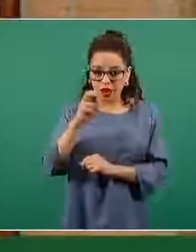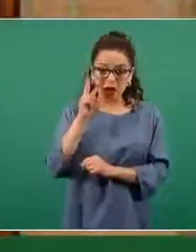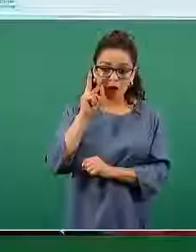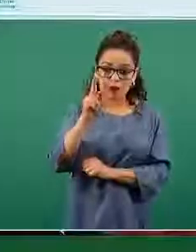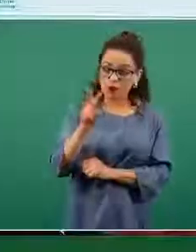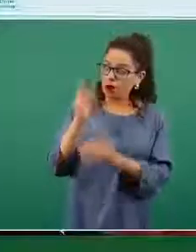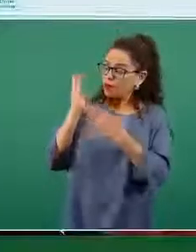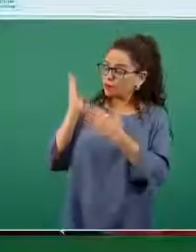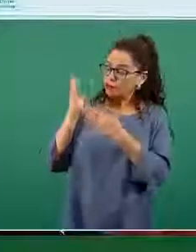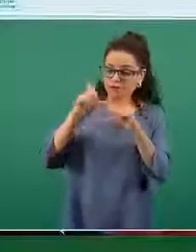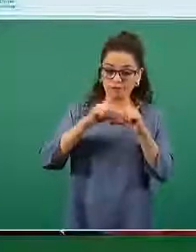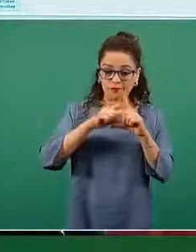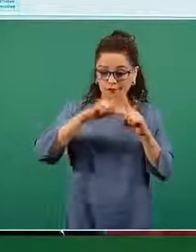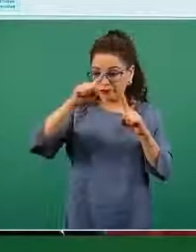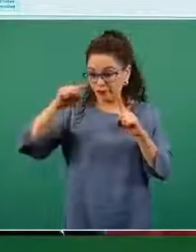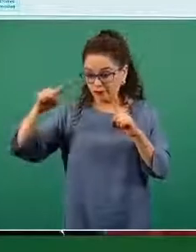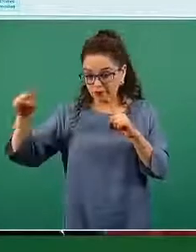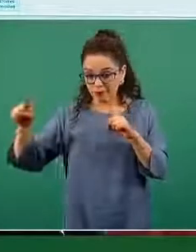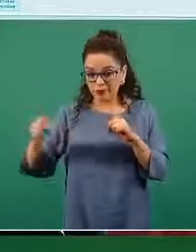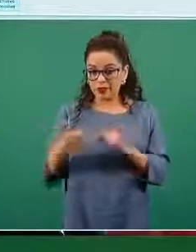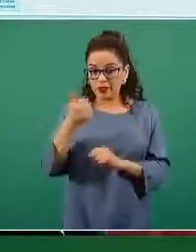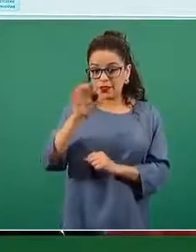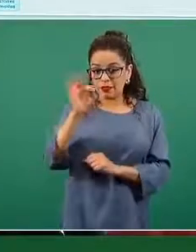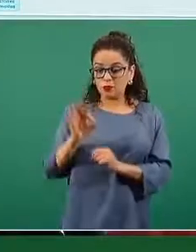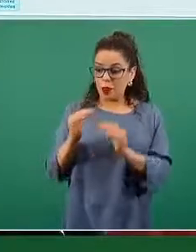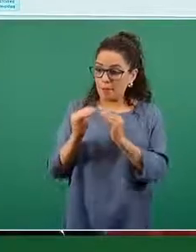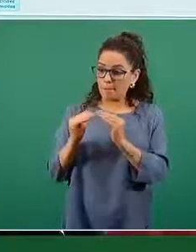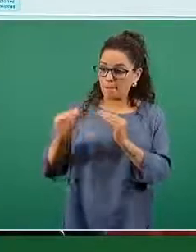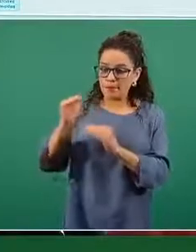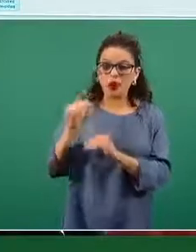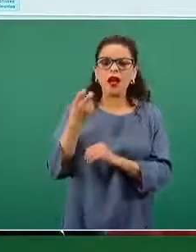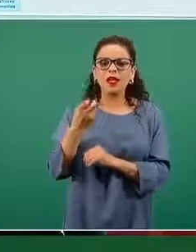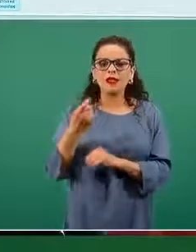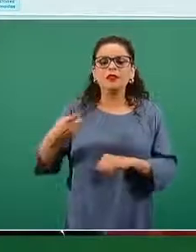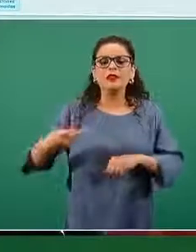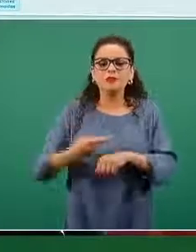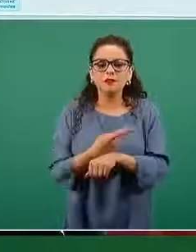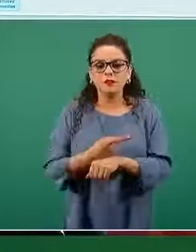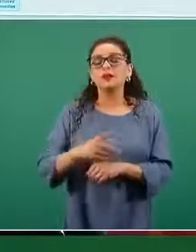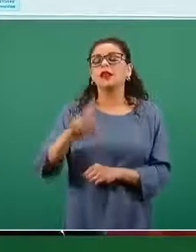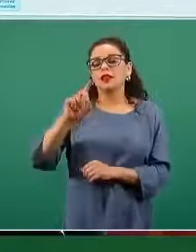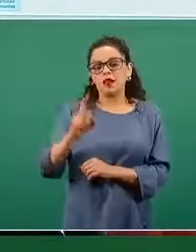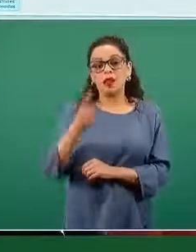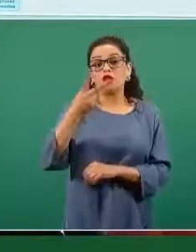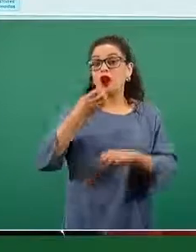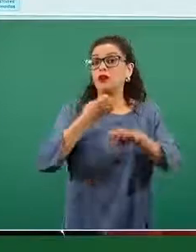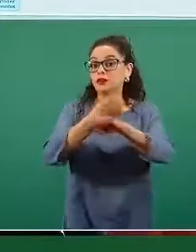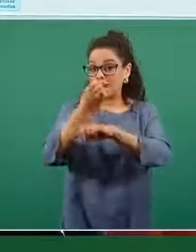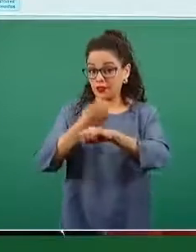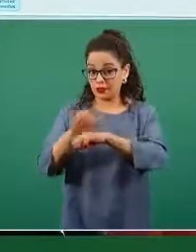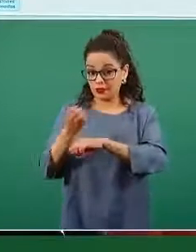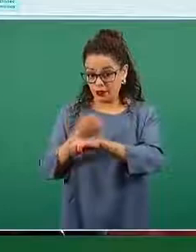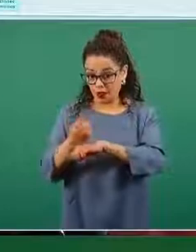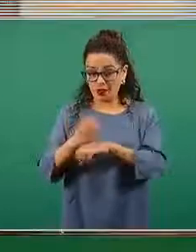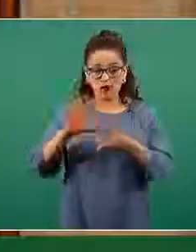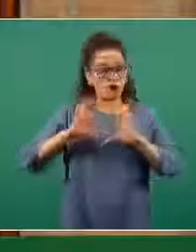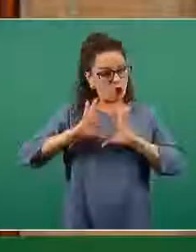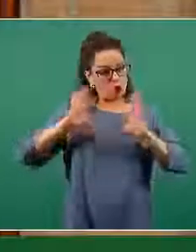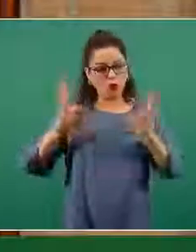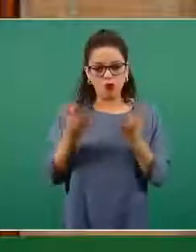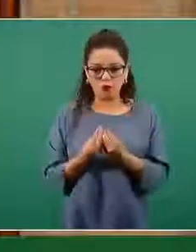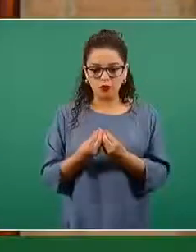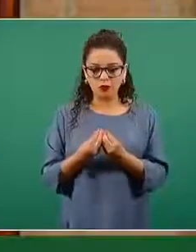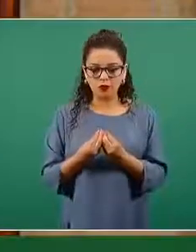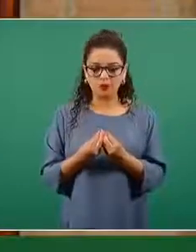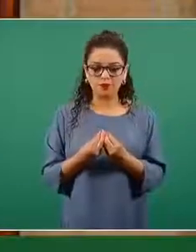incremento de más 6% representa lo que está ocurriendo en las 32 entidades federativas. Pero entonces eso tampoco deja de